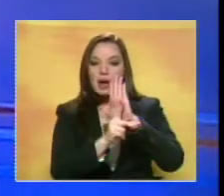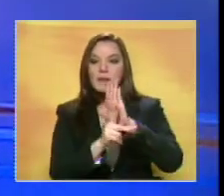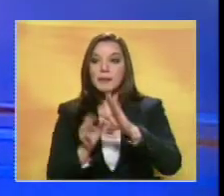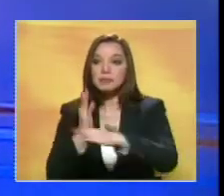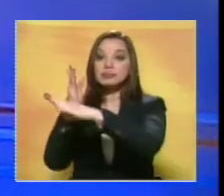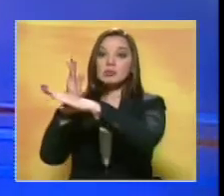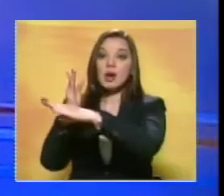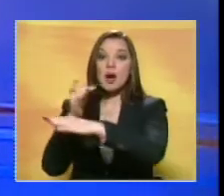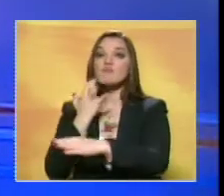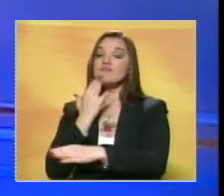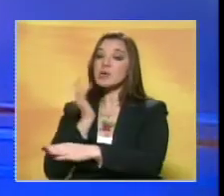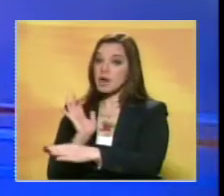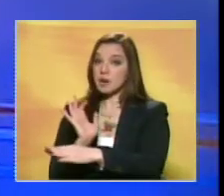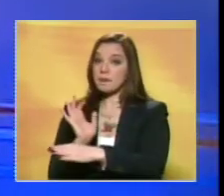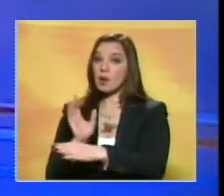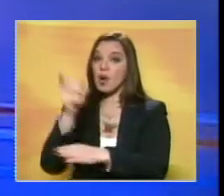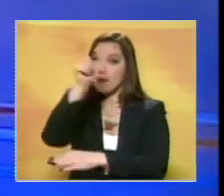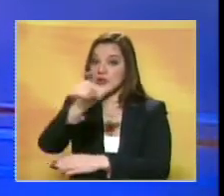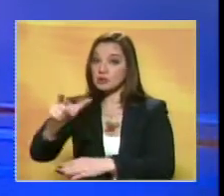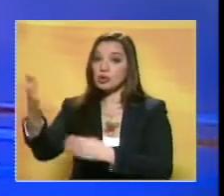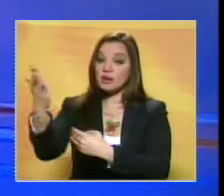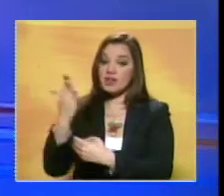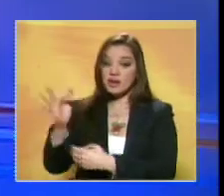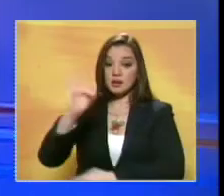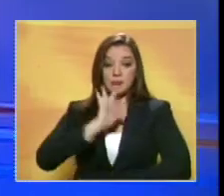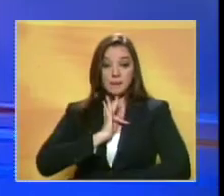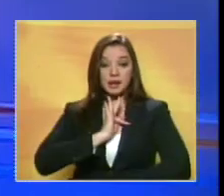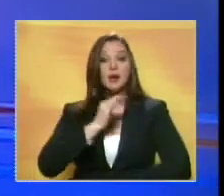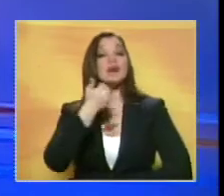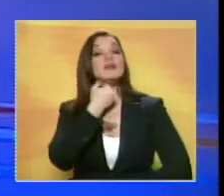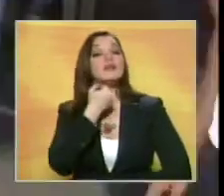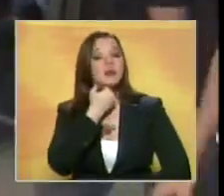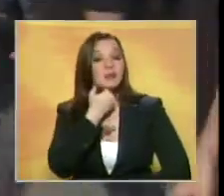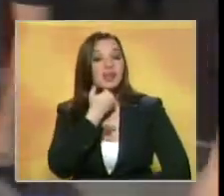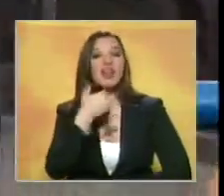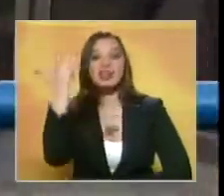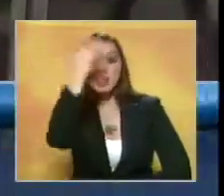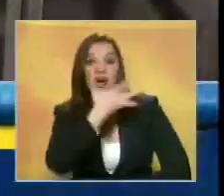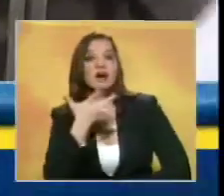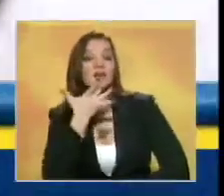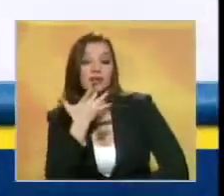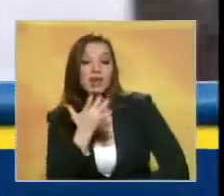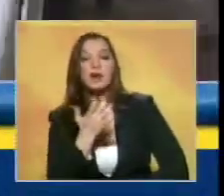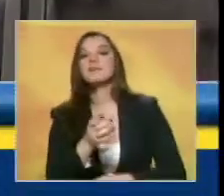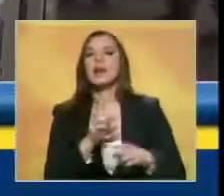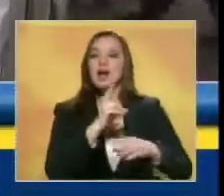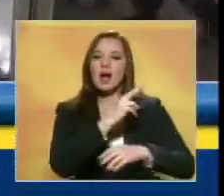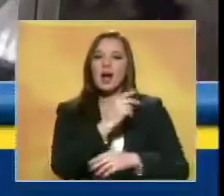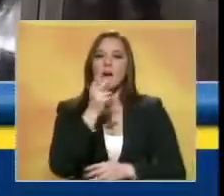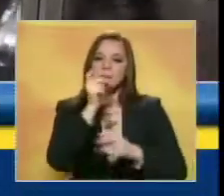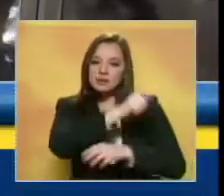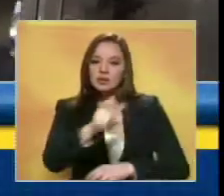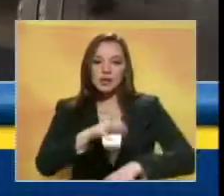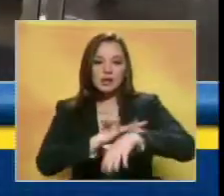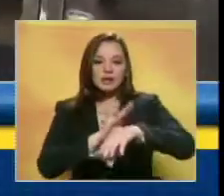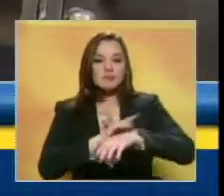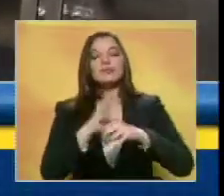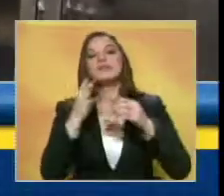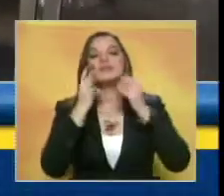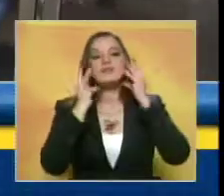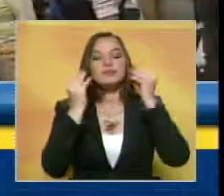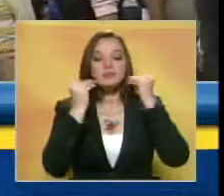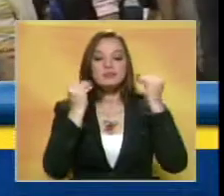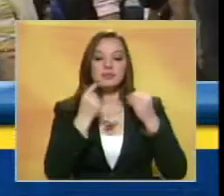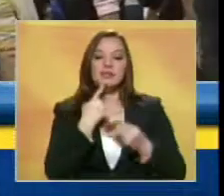que se registren casos del virus ébola, enfermedad que afecta a África Occidental. Representantes del Ministerio para la Salud explicaron que Venezuela está enfocada